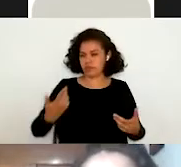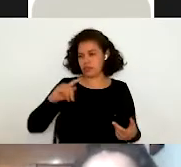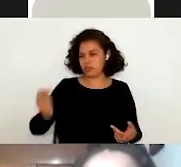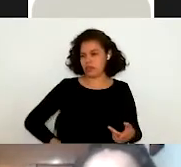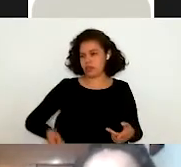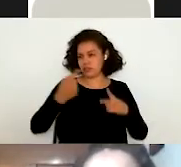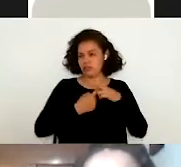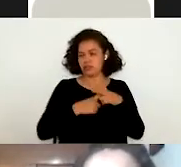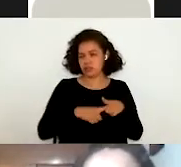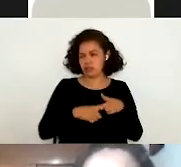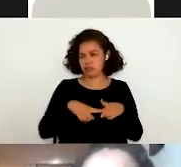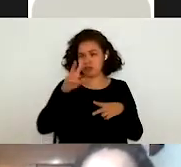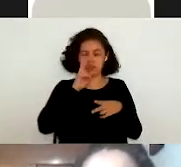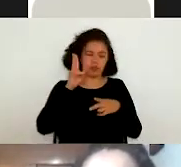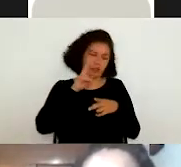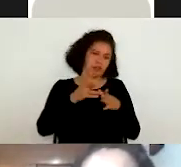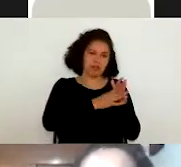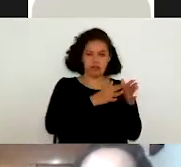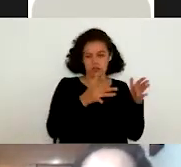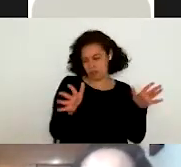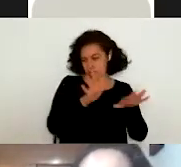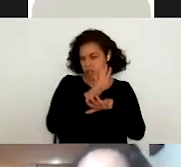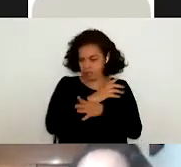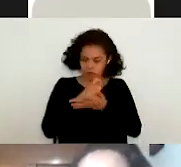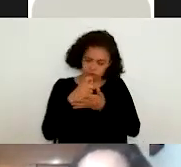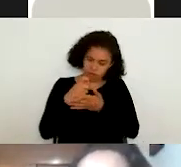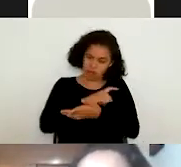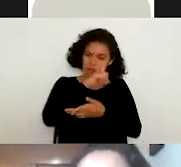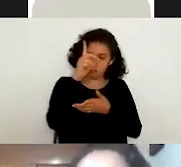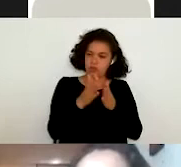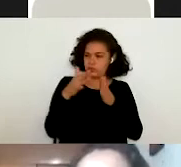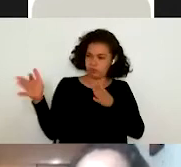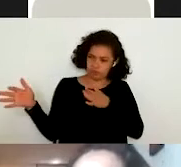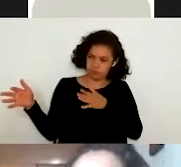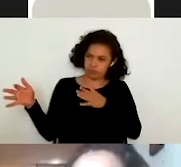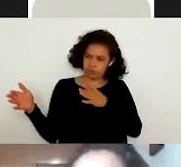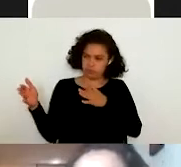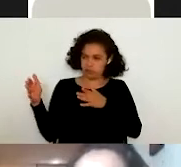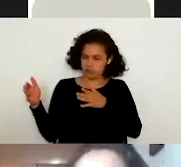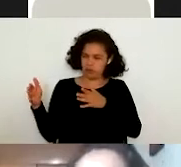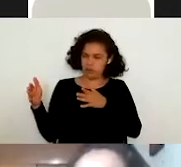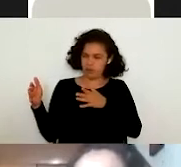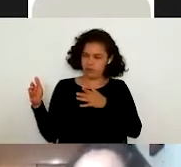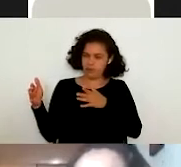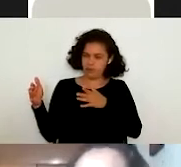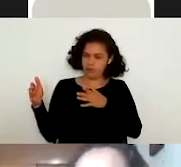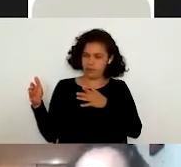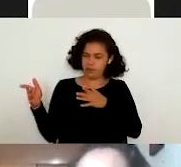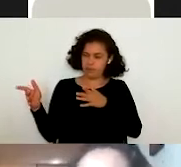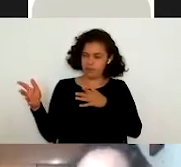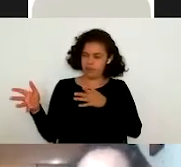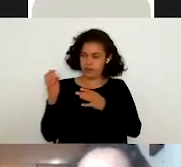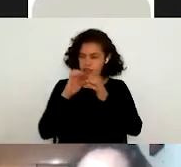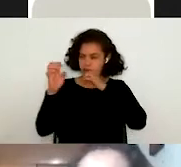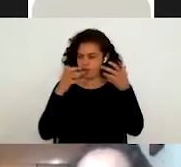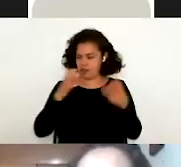ocupar la observación con notas de campo, posteriormente tal vez a la mitad del proyecto pueda hacer entrevistas para ver cómo